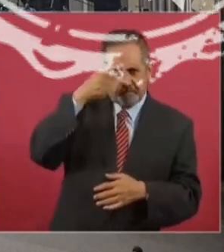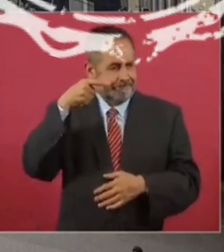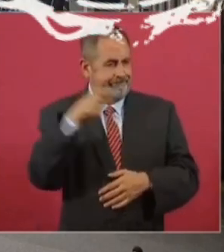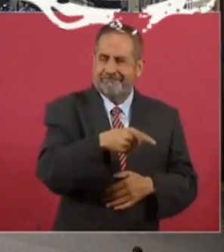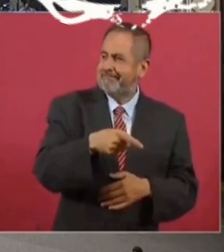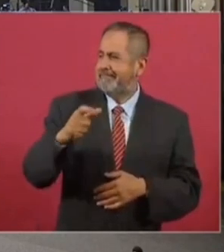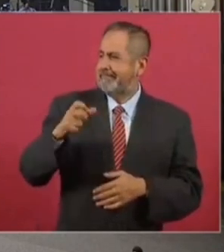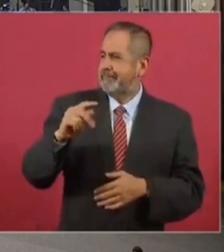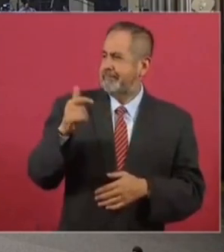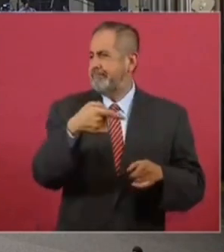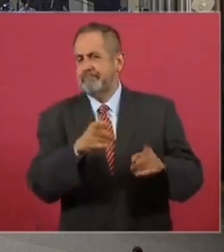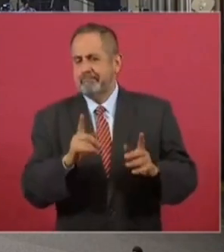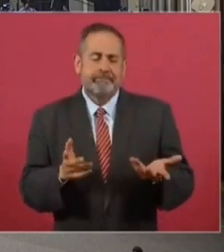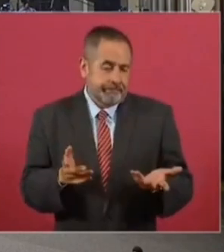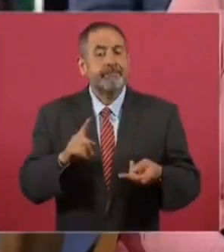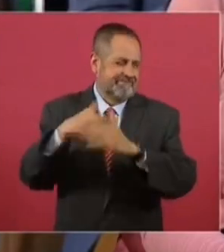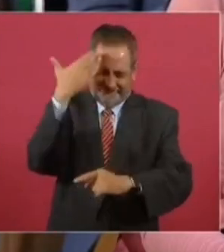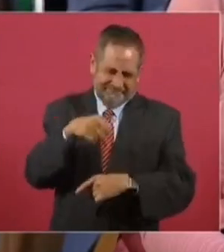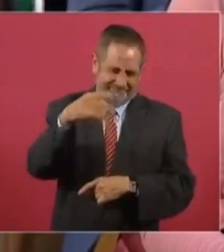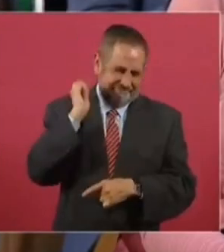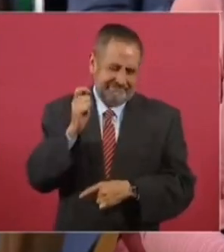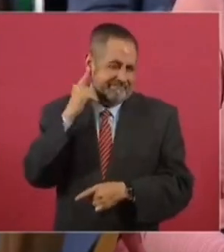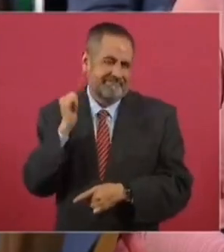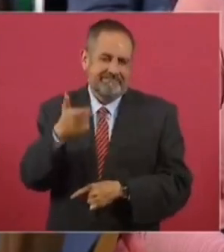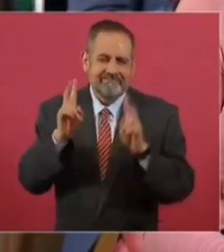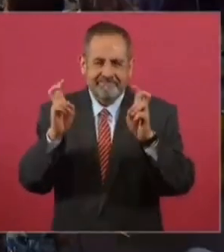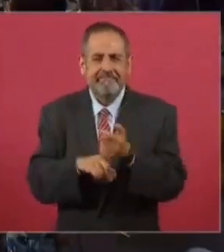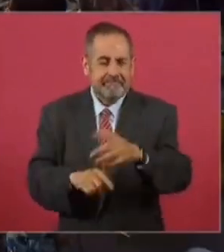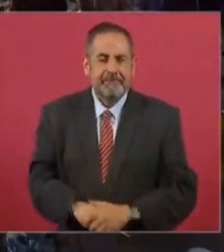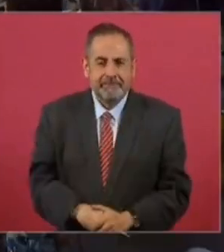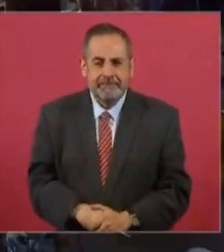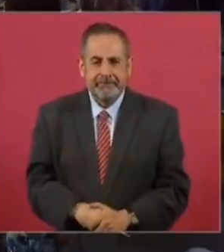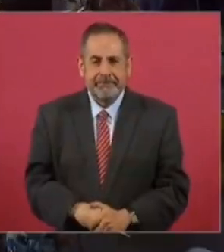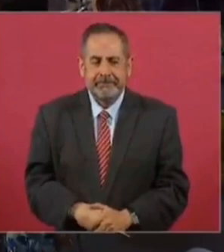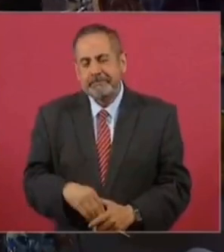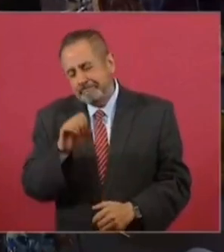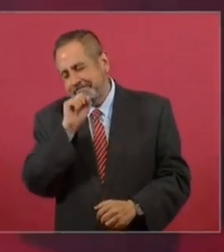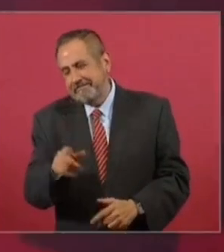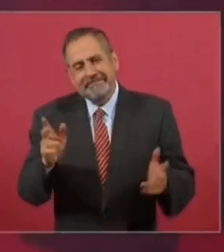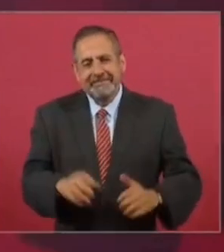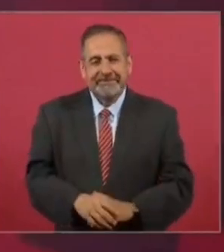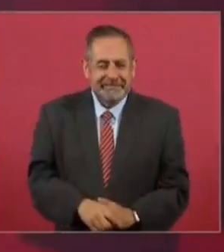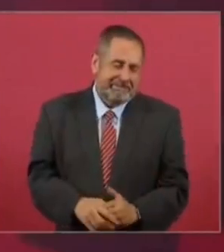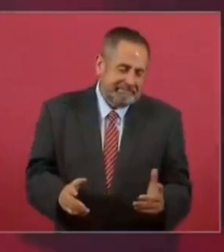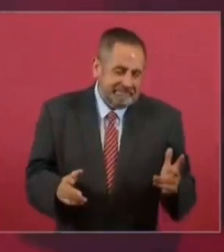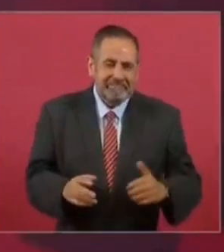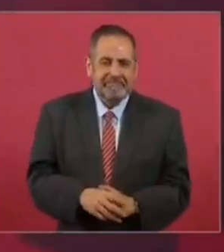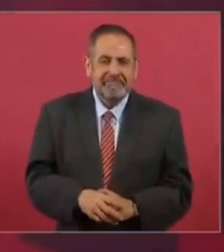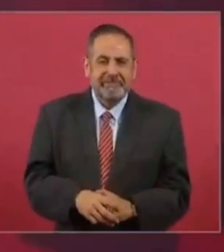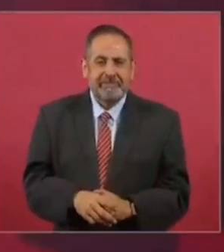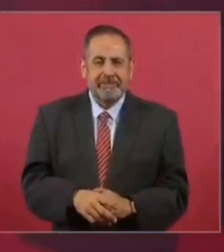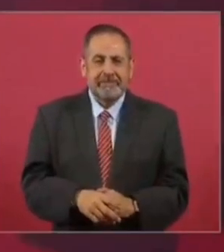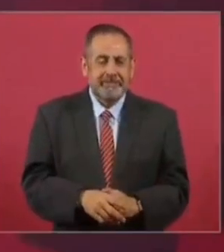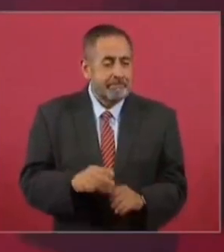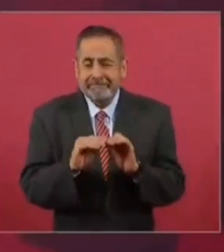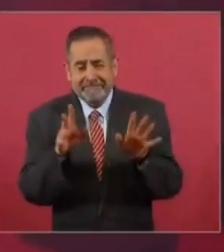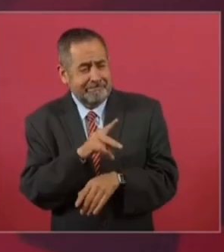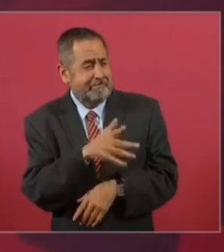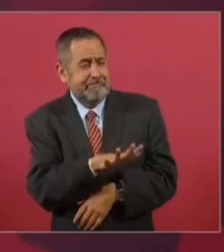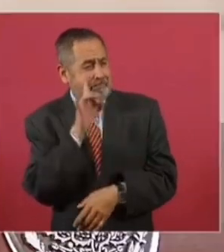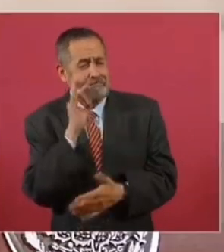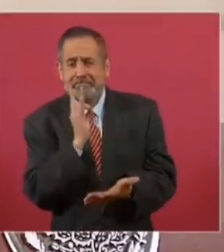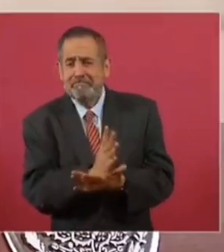En el caso de Ciudad de México se menciona a Santiago Taboada, que es el bueno. ¿Sabe algo de este tema? Sí, también, cómo no. Pues es que son muy, muy obvios, ya lo